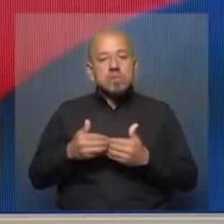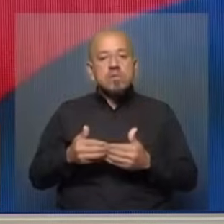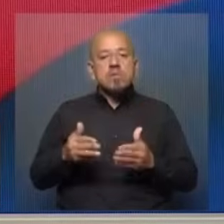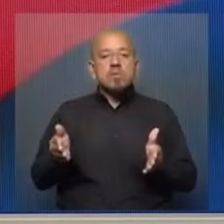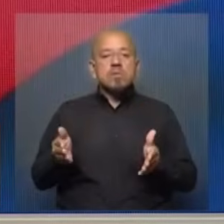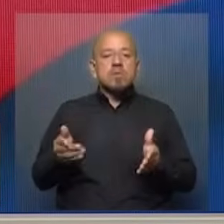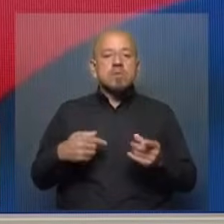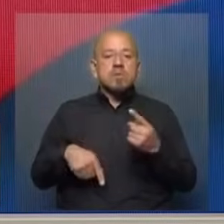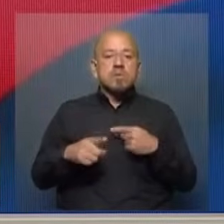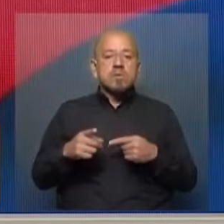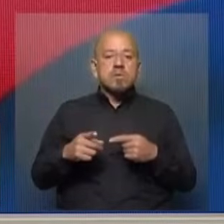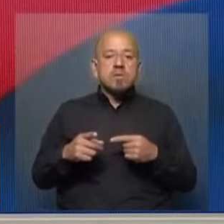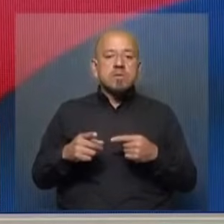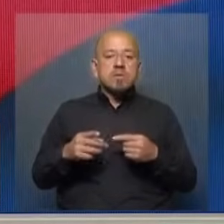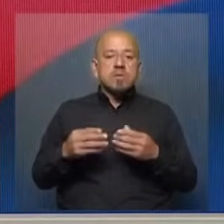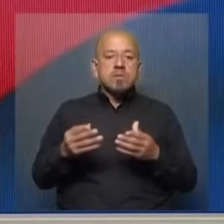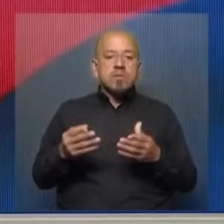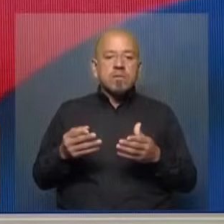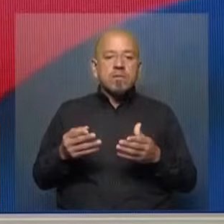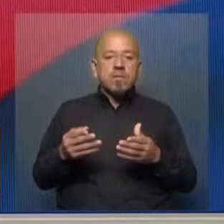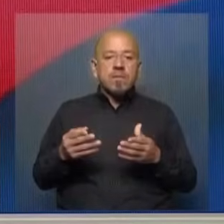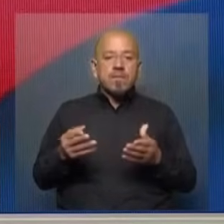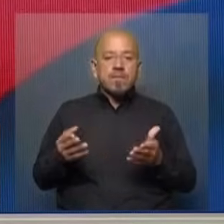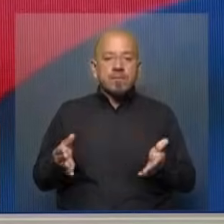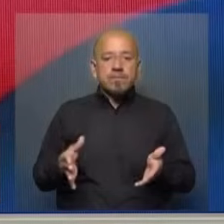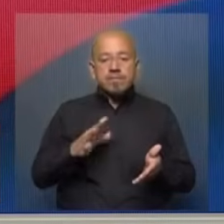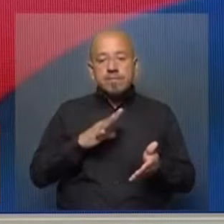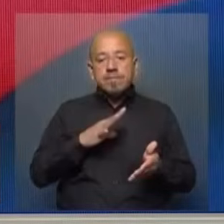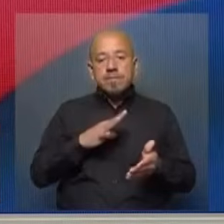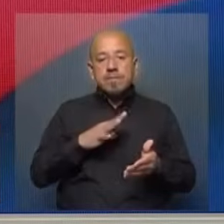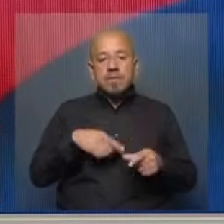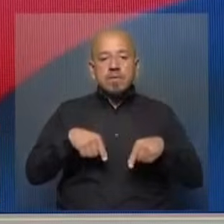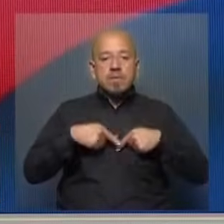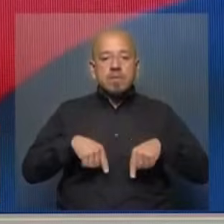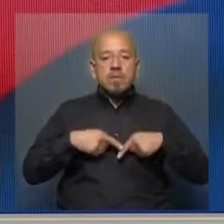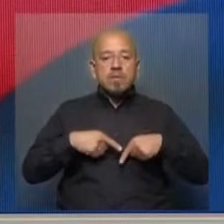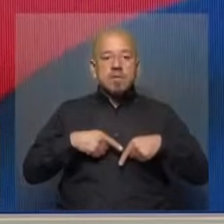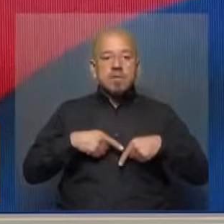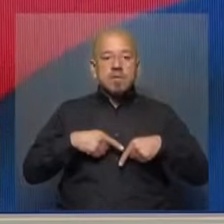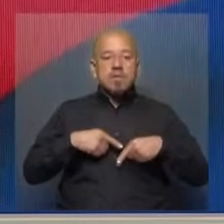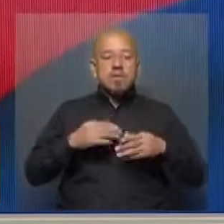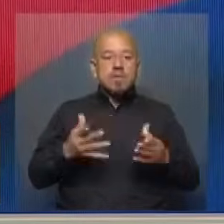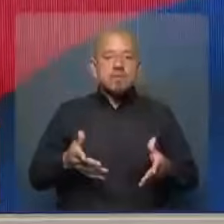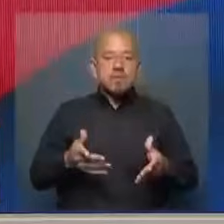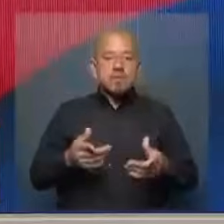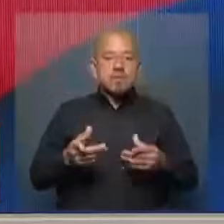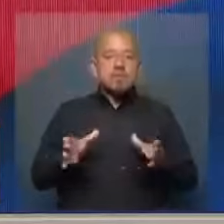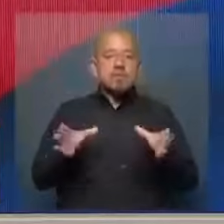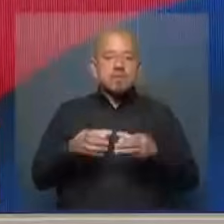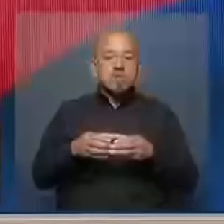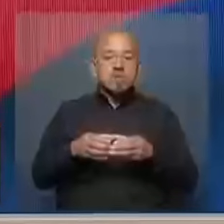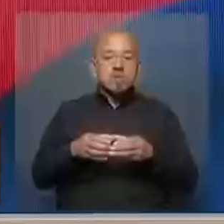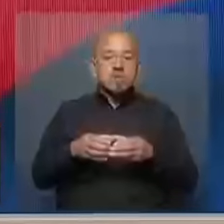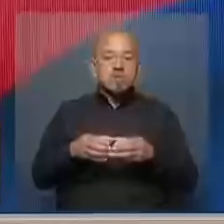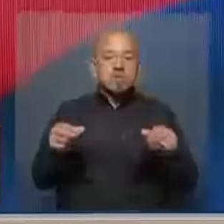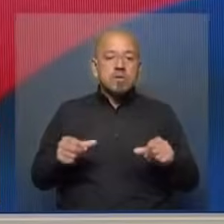muy embrionario, como hay una intendencia que responde, y que dialoga con esa comisión y va